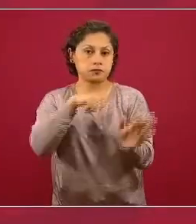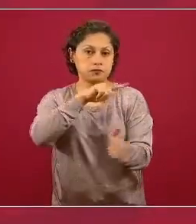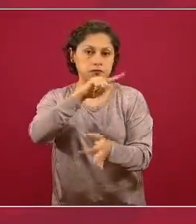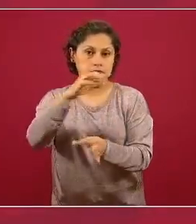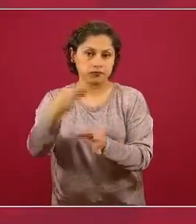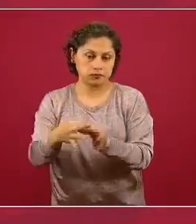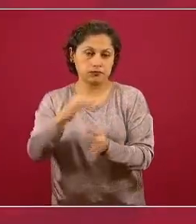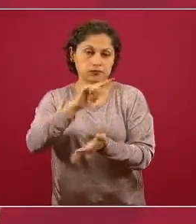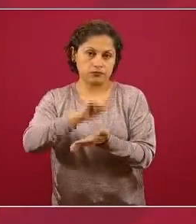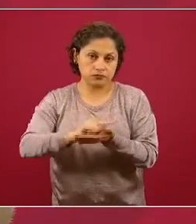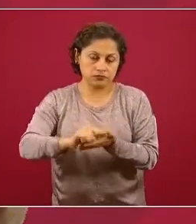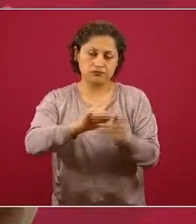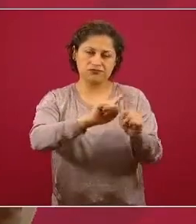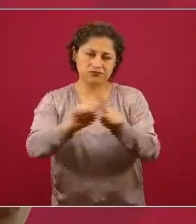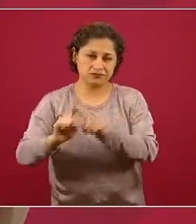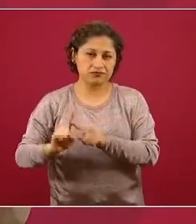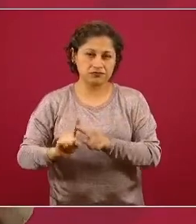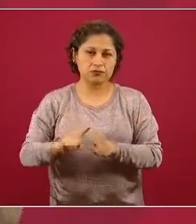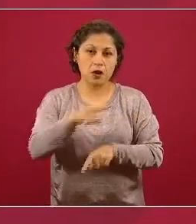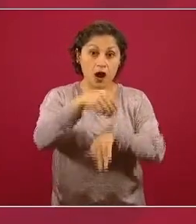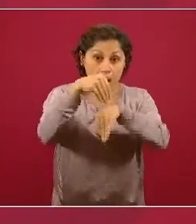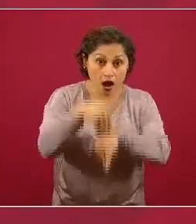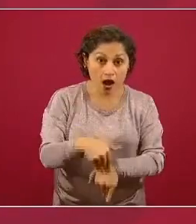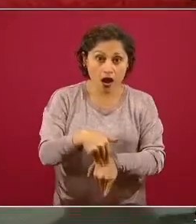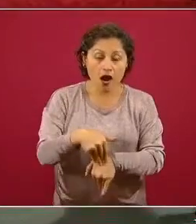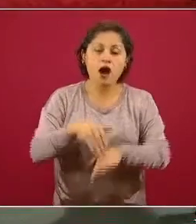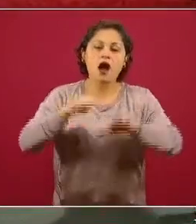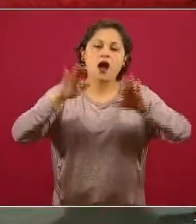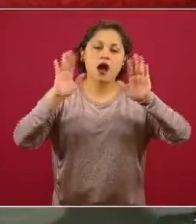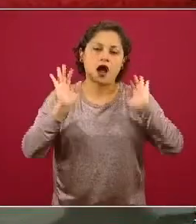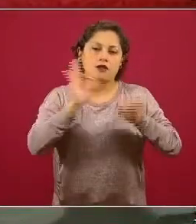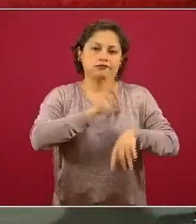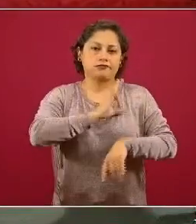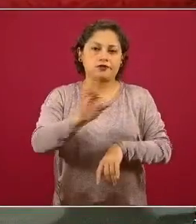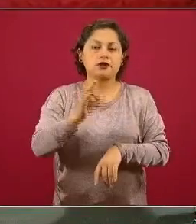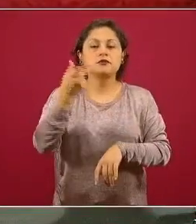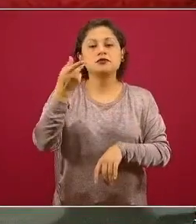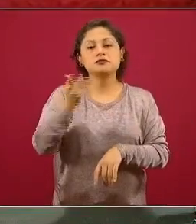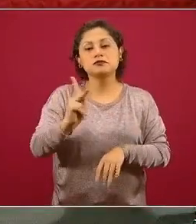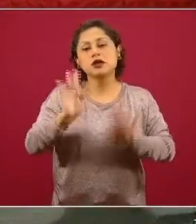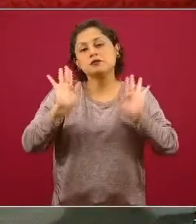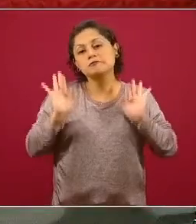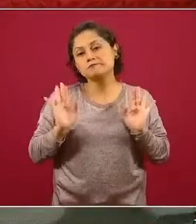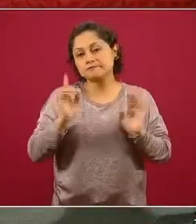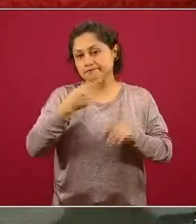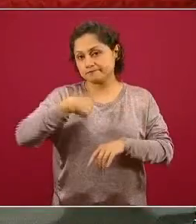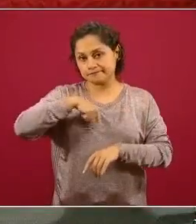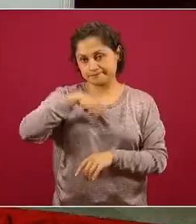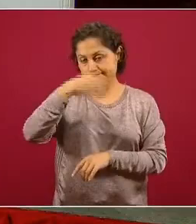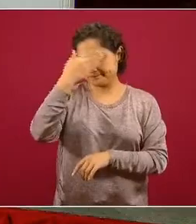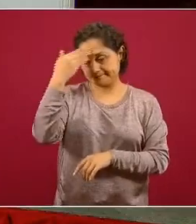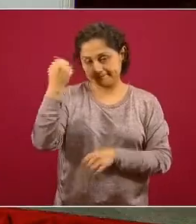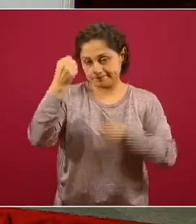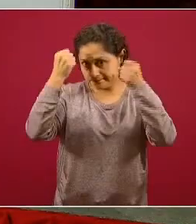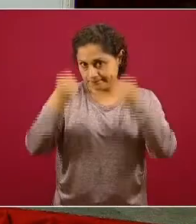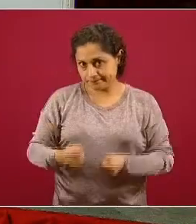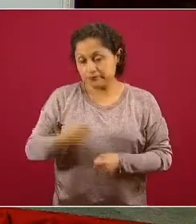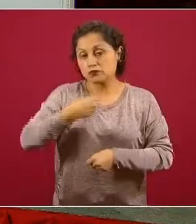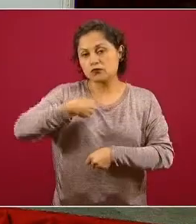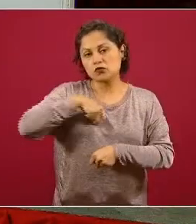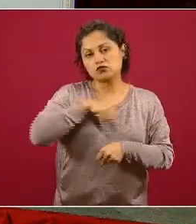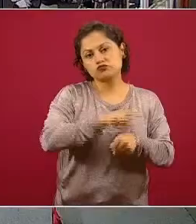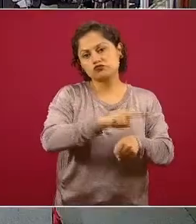preferimos que semana a semana lo monitoreamos diariamente, pero presentarlo semana a semana con el